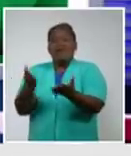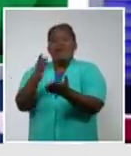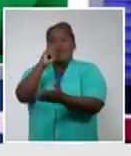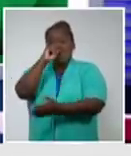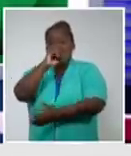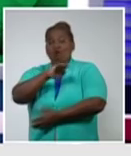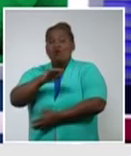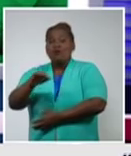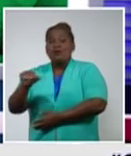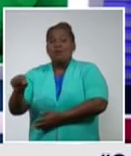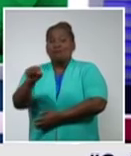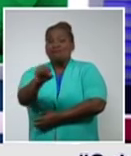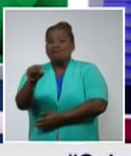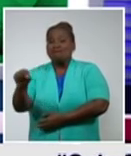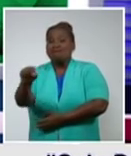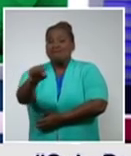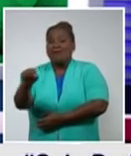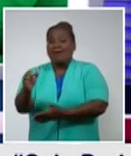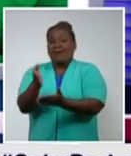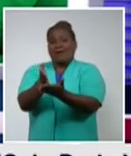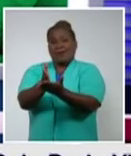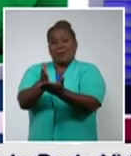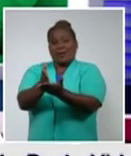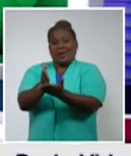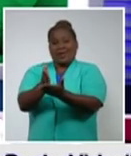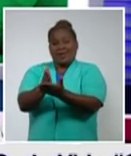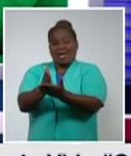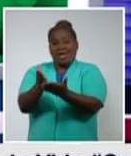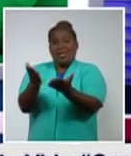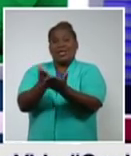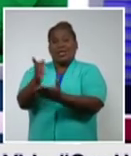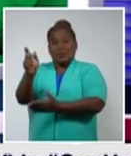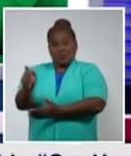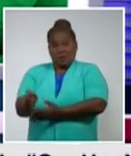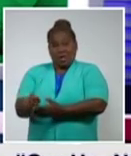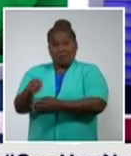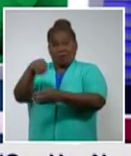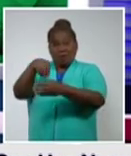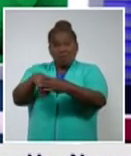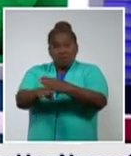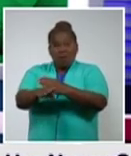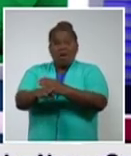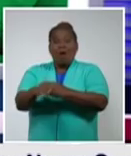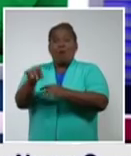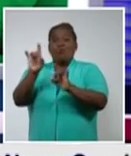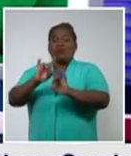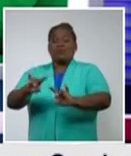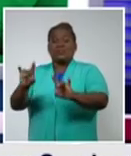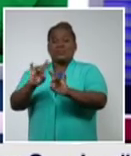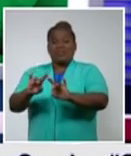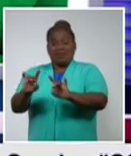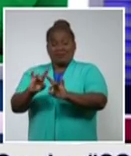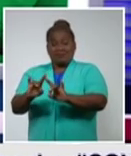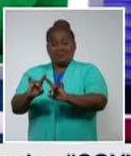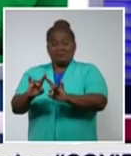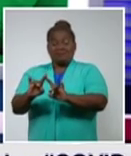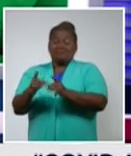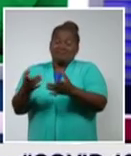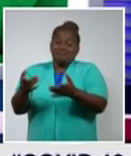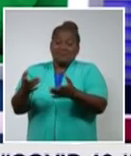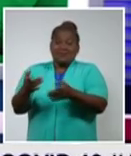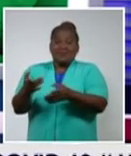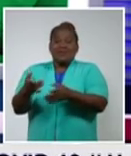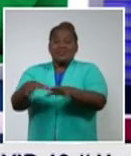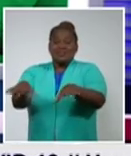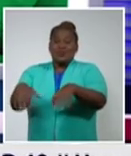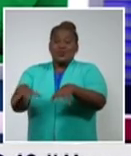las escuelas, de que nuestros estudiantes vayan a las universidades, pues realmente la situación epidemiológica